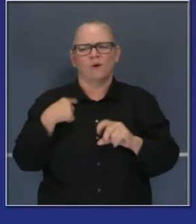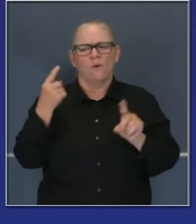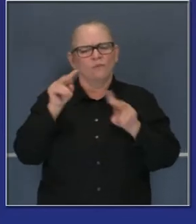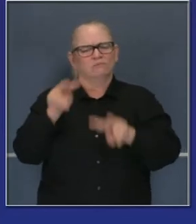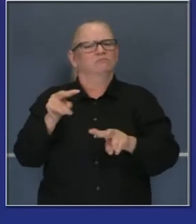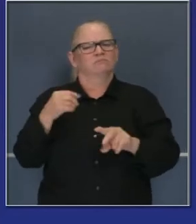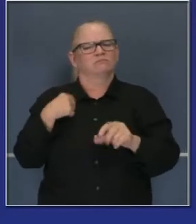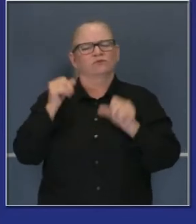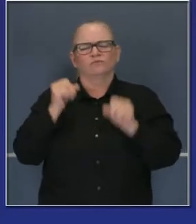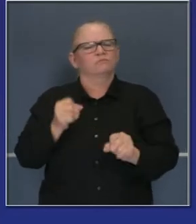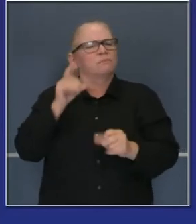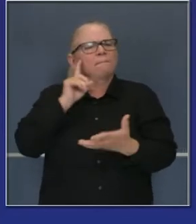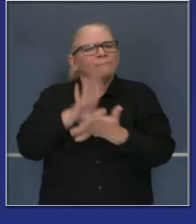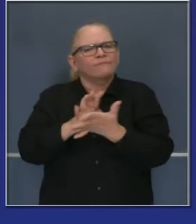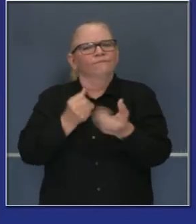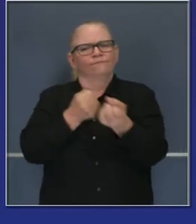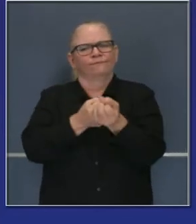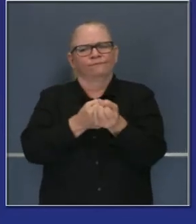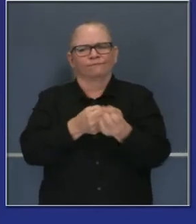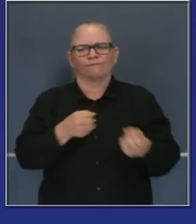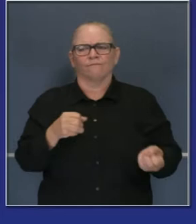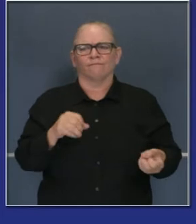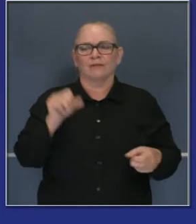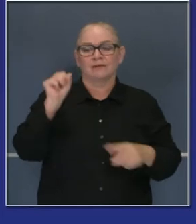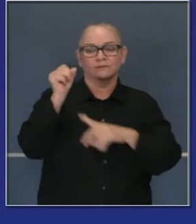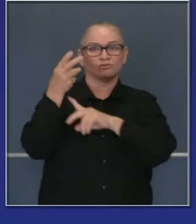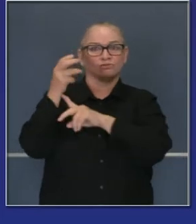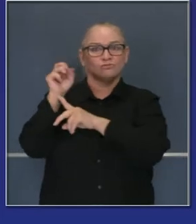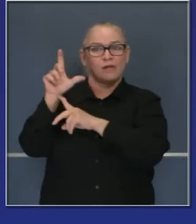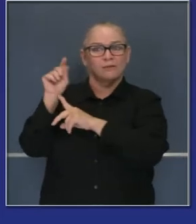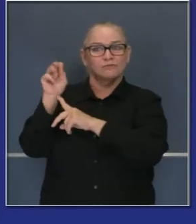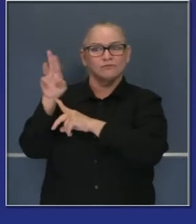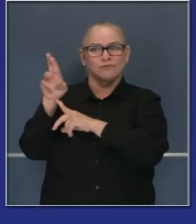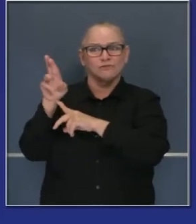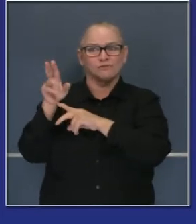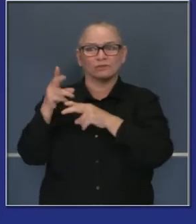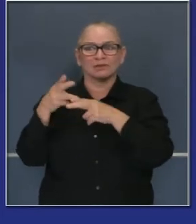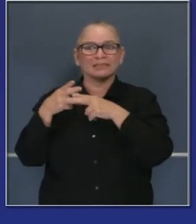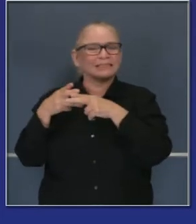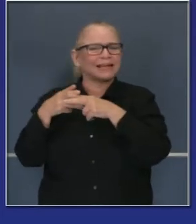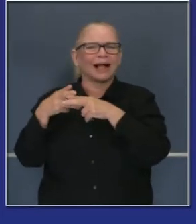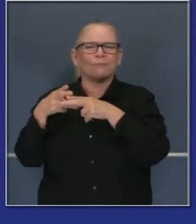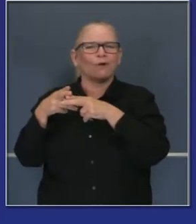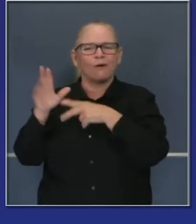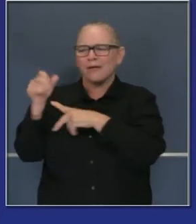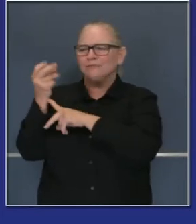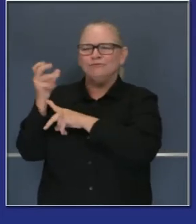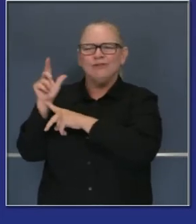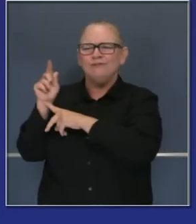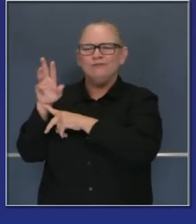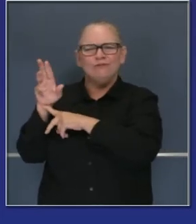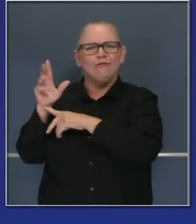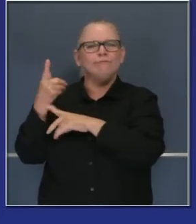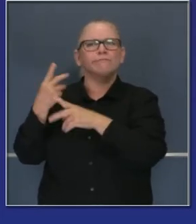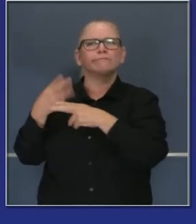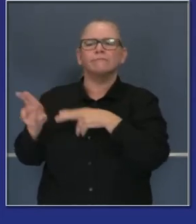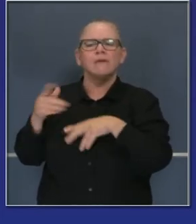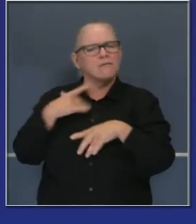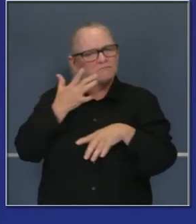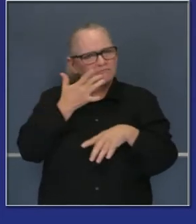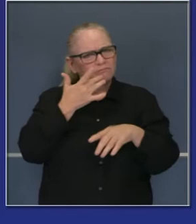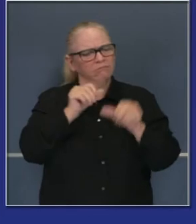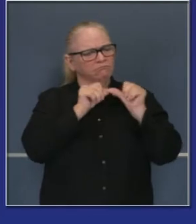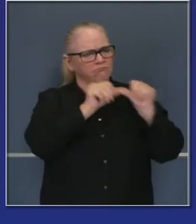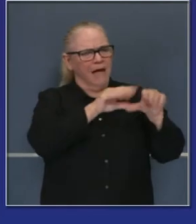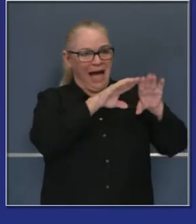el prejuicio de que los refugios resuelven el pasar la noche pero viviendas ayudan fundamentalmente